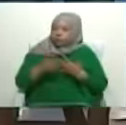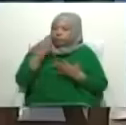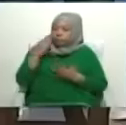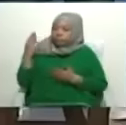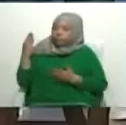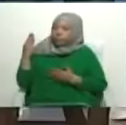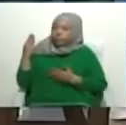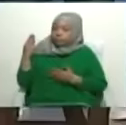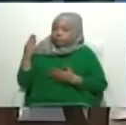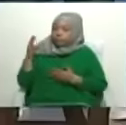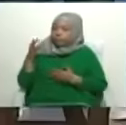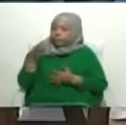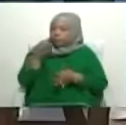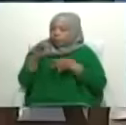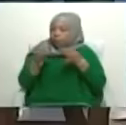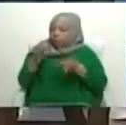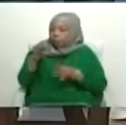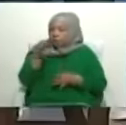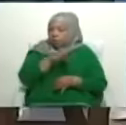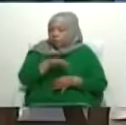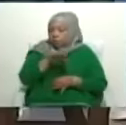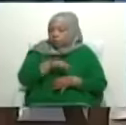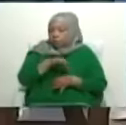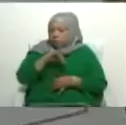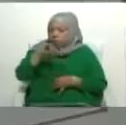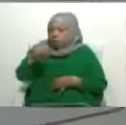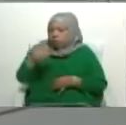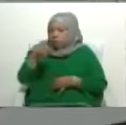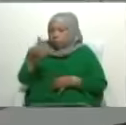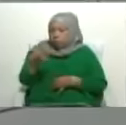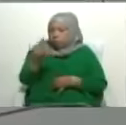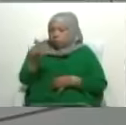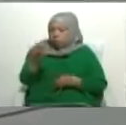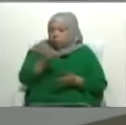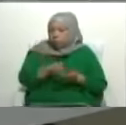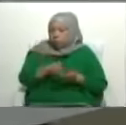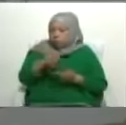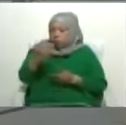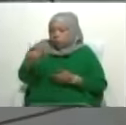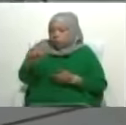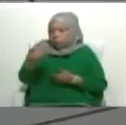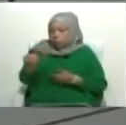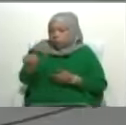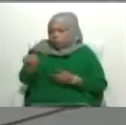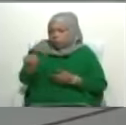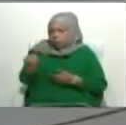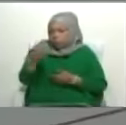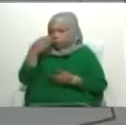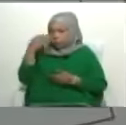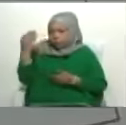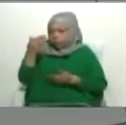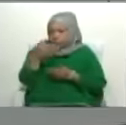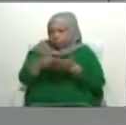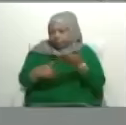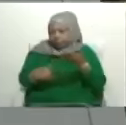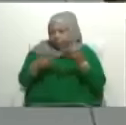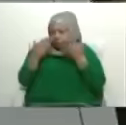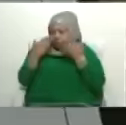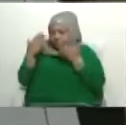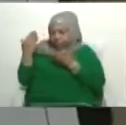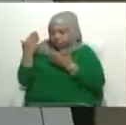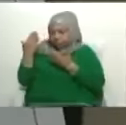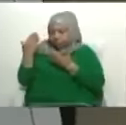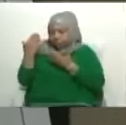para el mes de julio y luego intentarlo nuevamente en el mes de noviembre. Aquí está, de